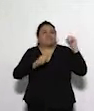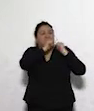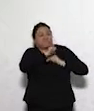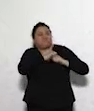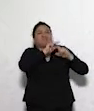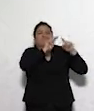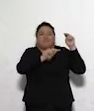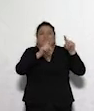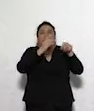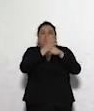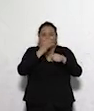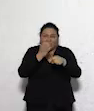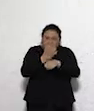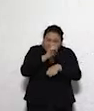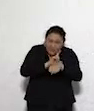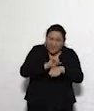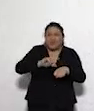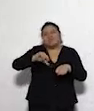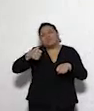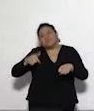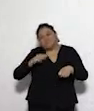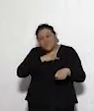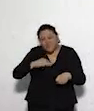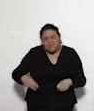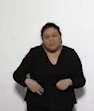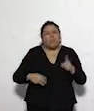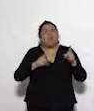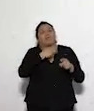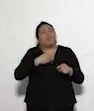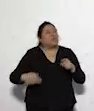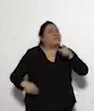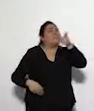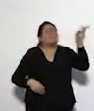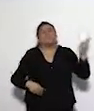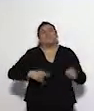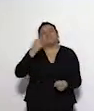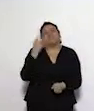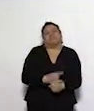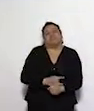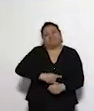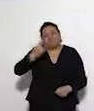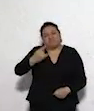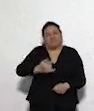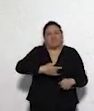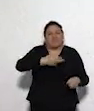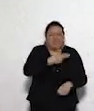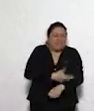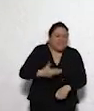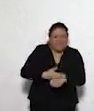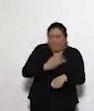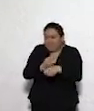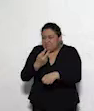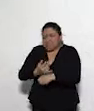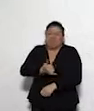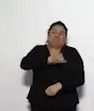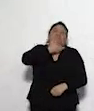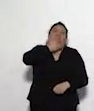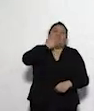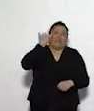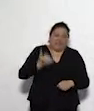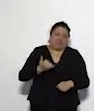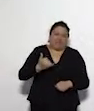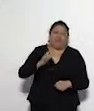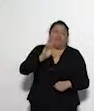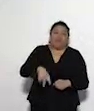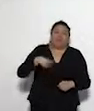distintos niveles y órdenes de gobierno no fueran ni eficaces ni eficientes. El entorno complejo que se enfrentaba en nuestro